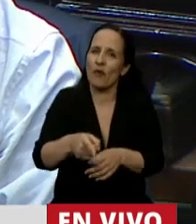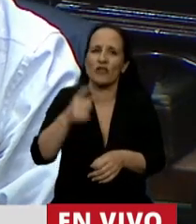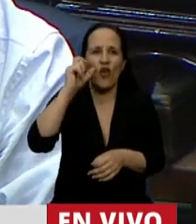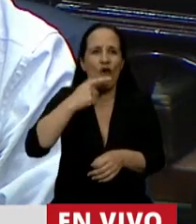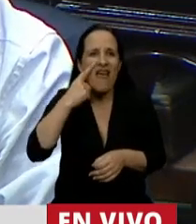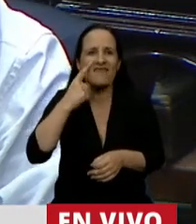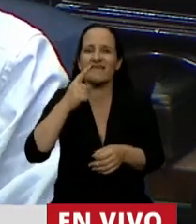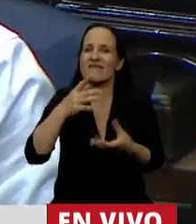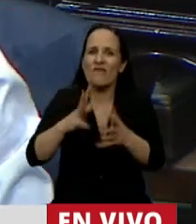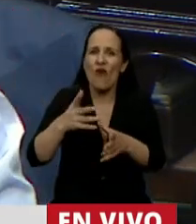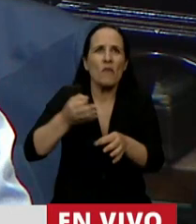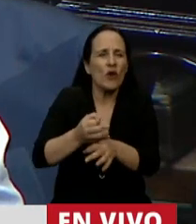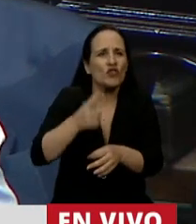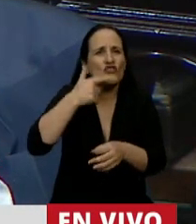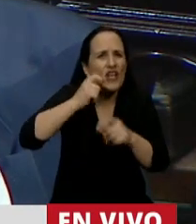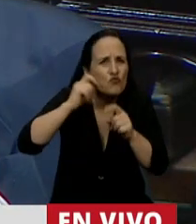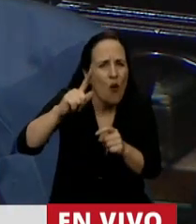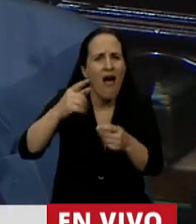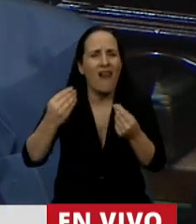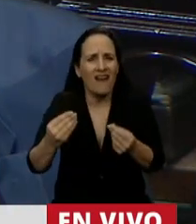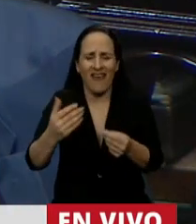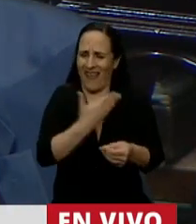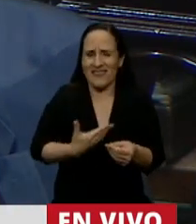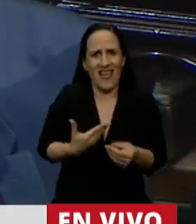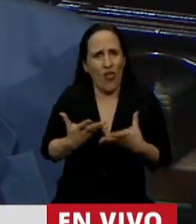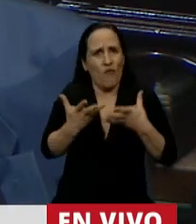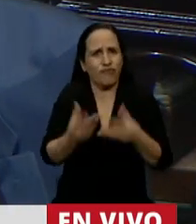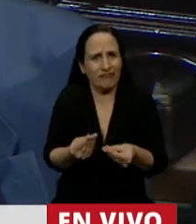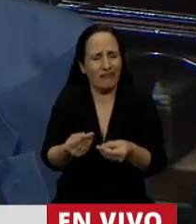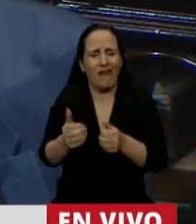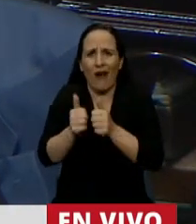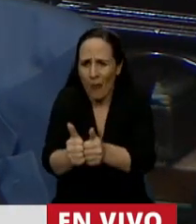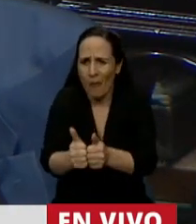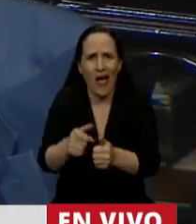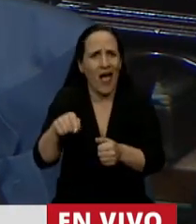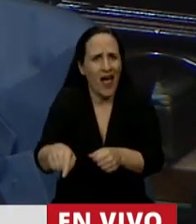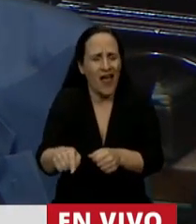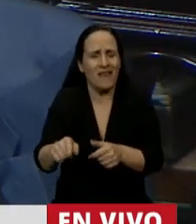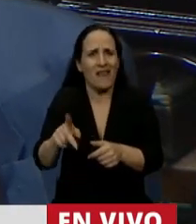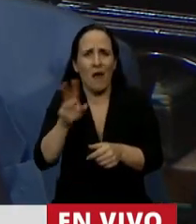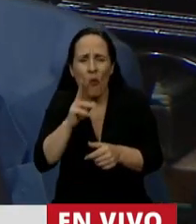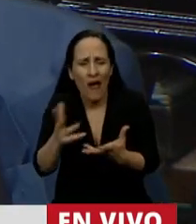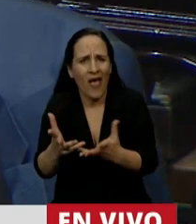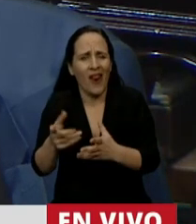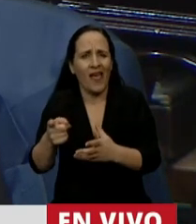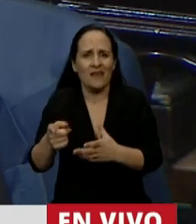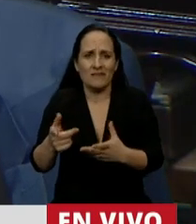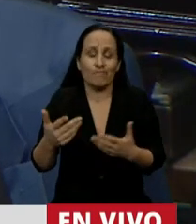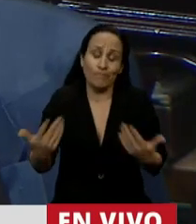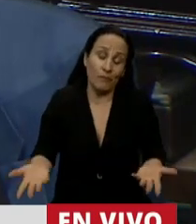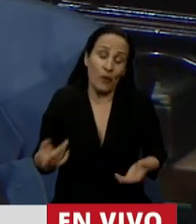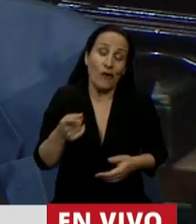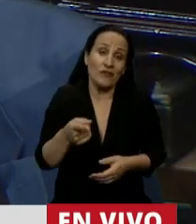anticonceptivos, con un Estado que acompañe y no descarte a las mujeres y a las víctimas que son esos abortos. Por eso, presidente,